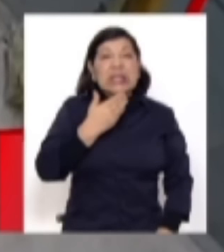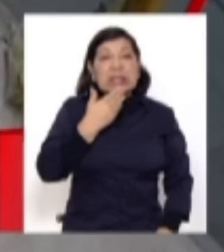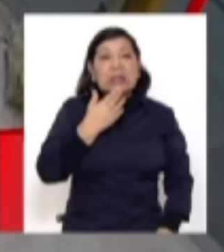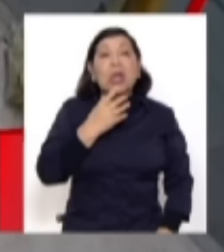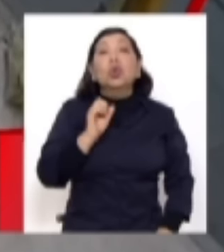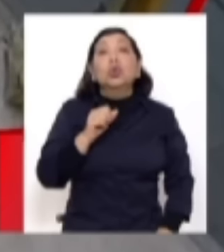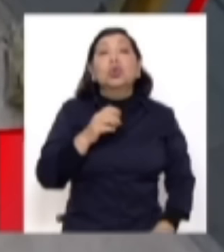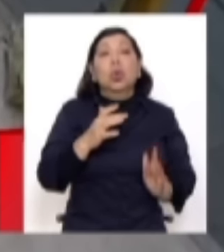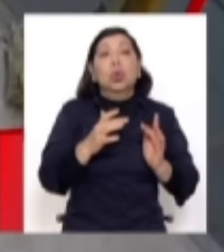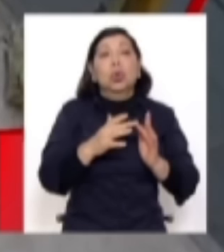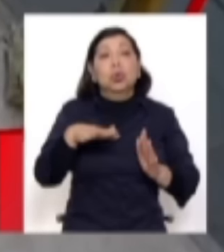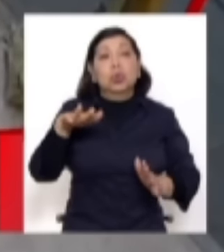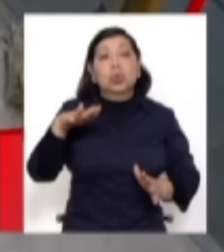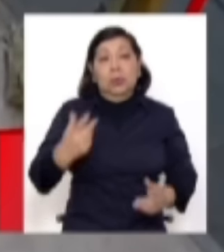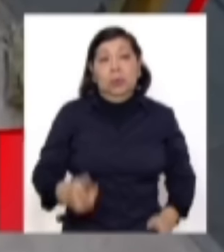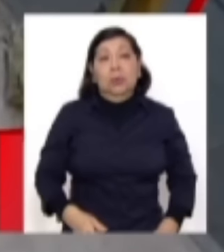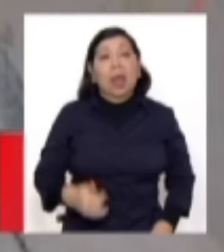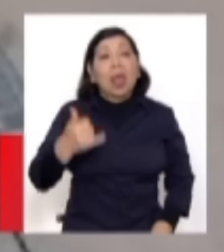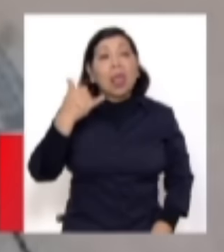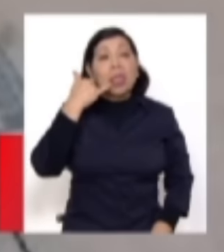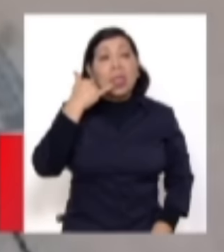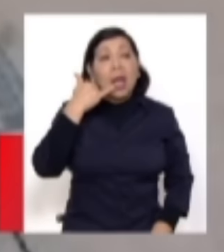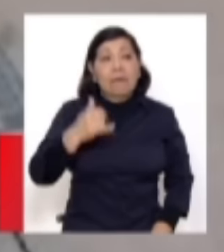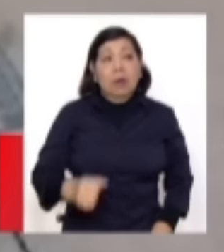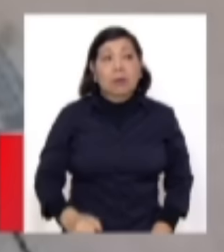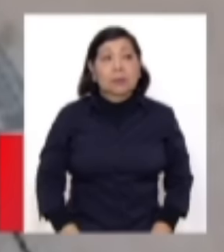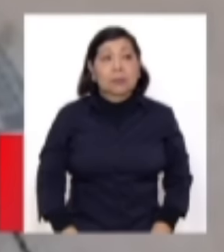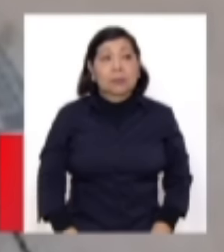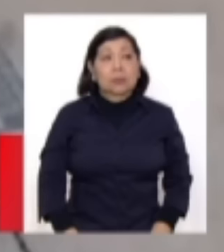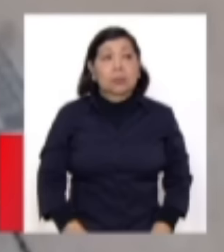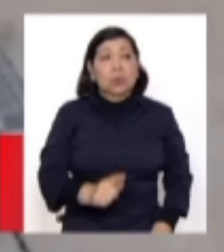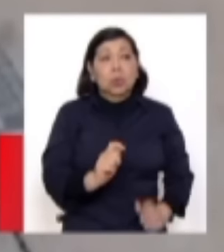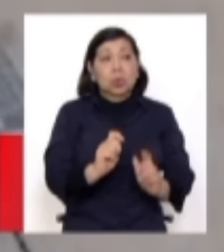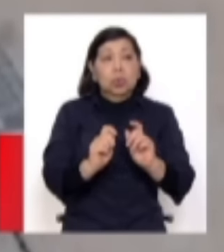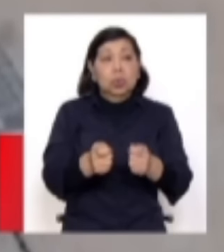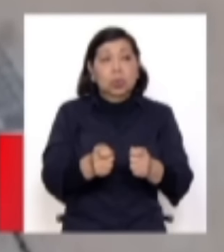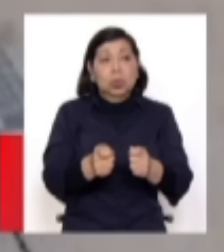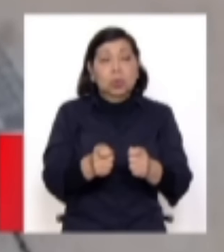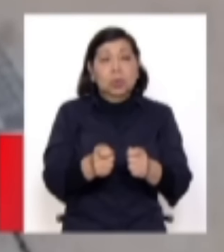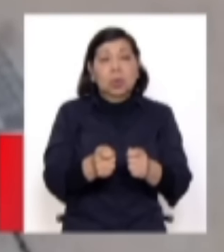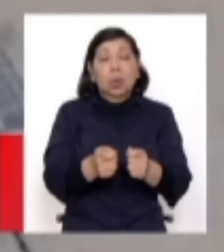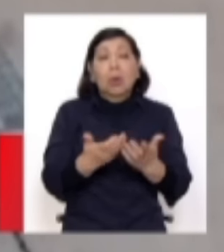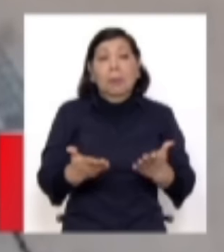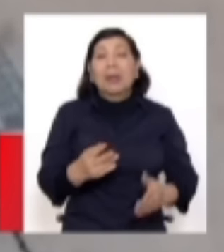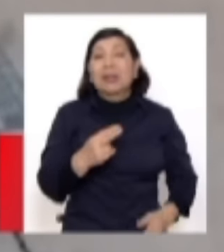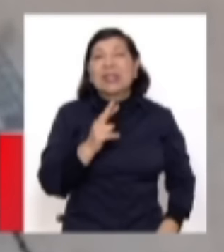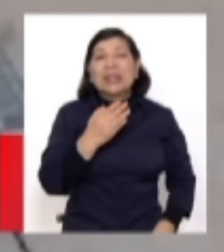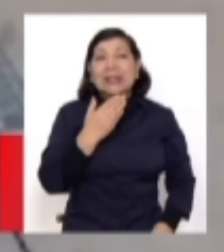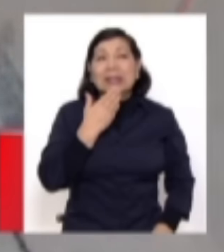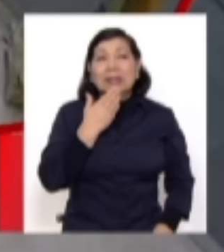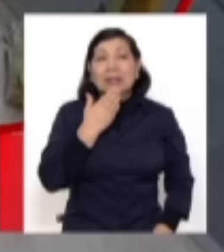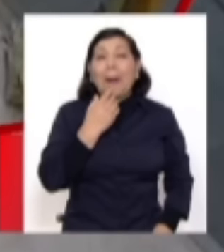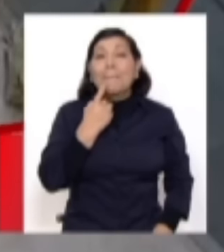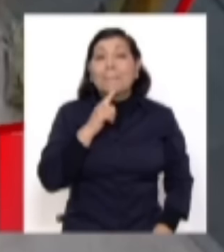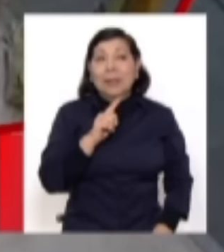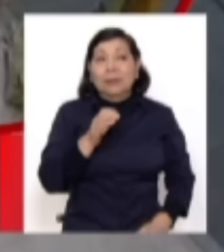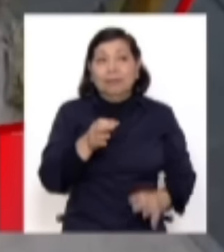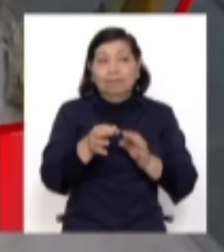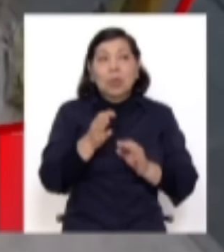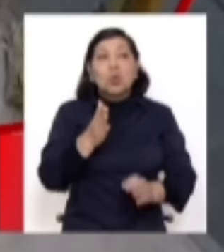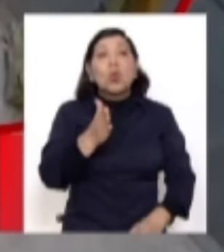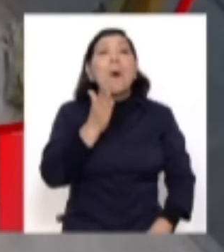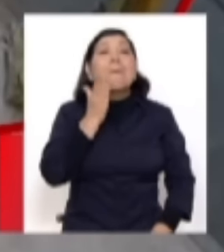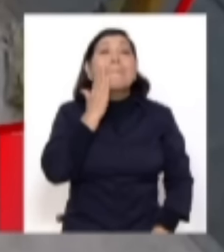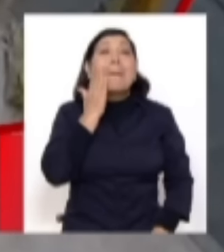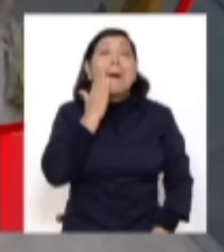había tenido contacto el menor a través del teléfono, y le entrega luego las pertenencias. Vamos a conversar para mayores detalles con la